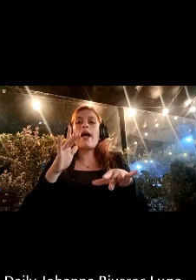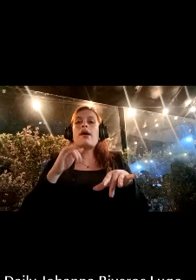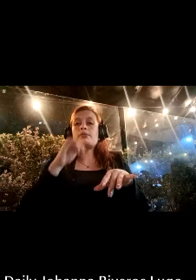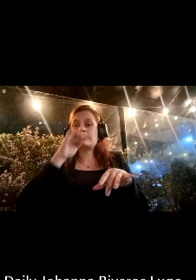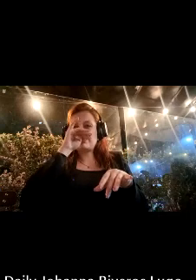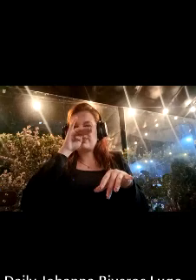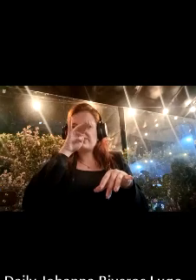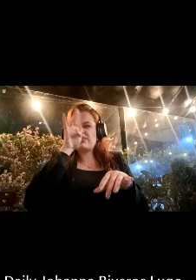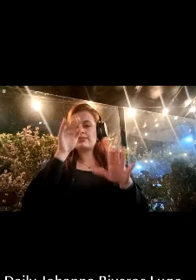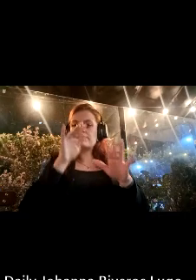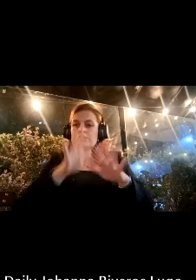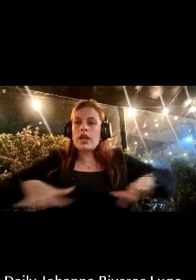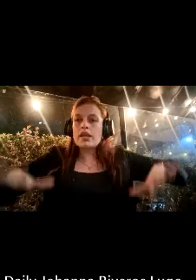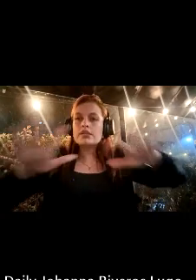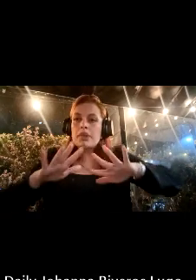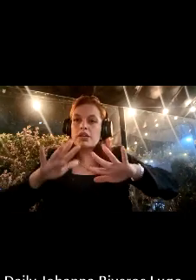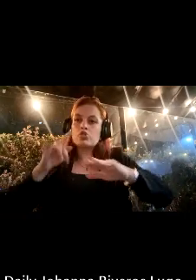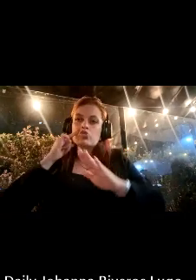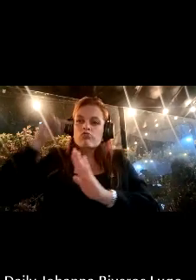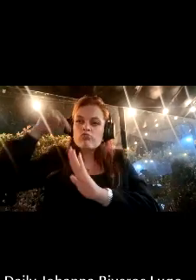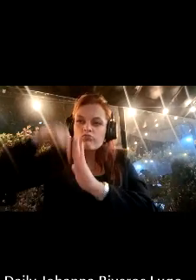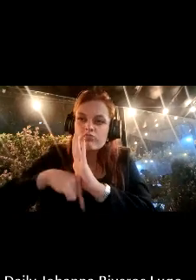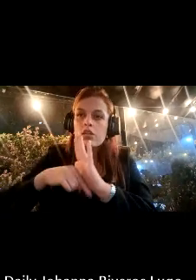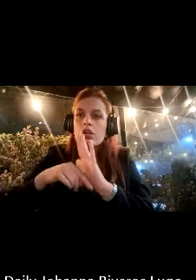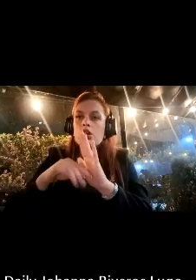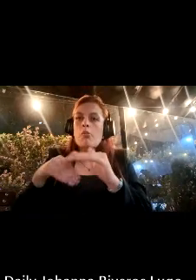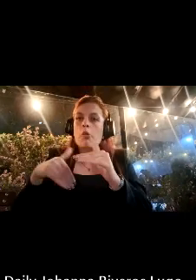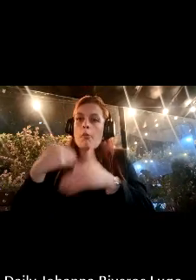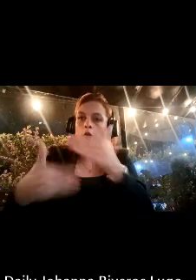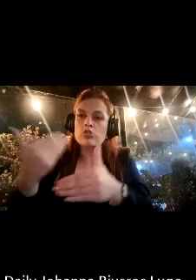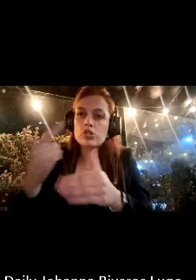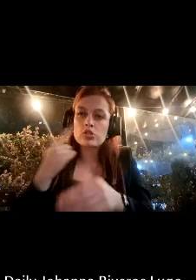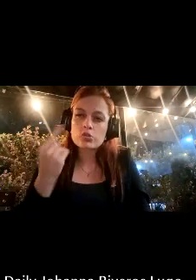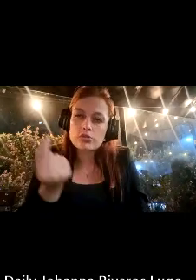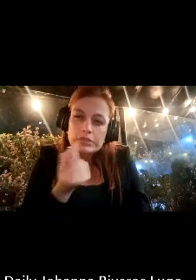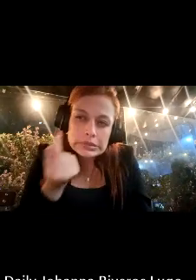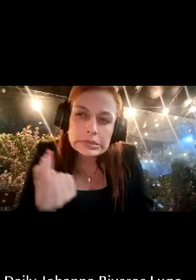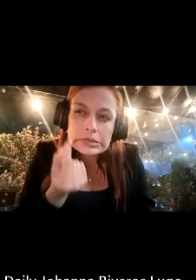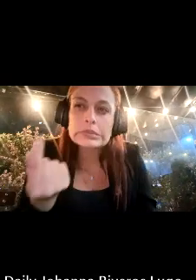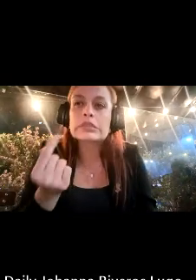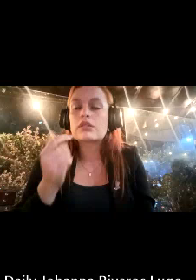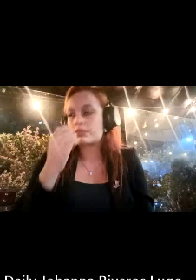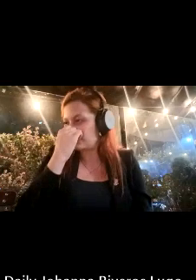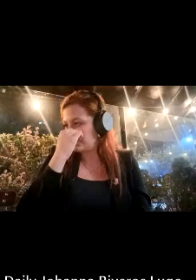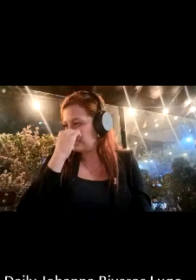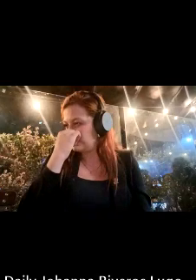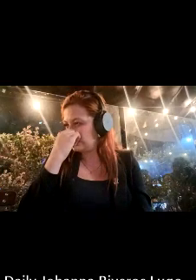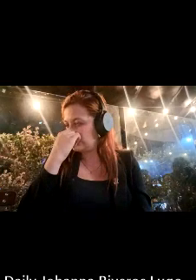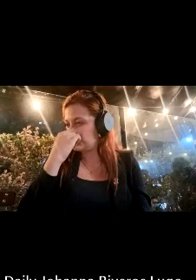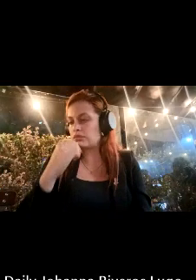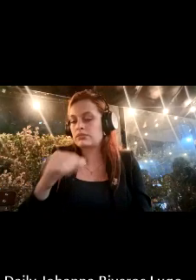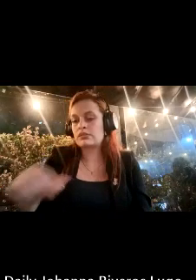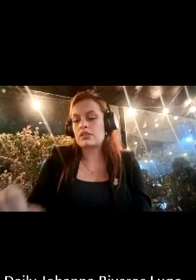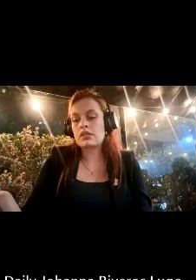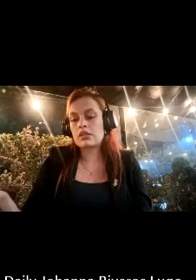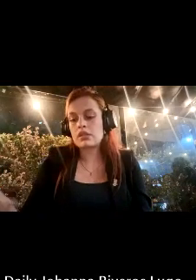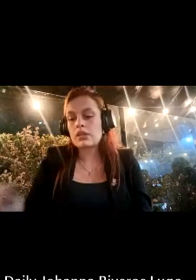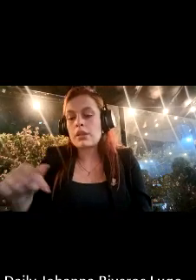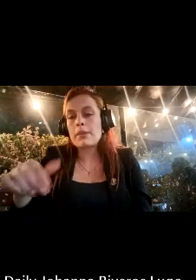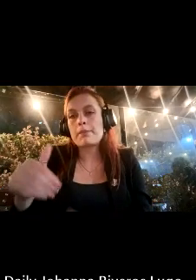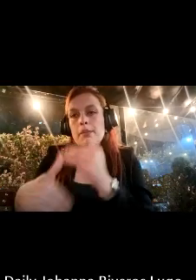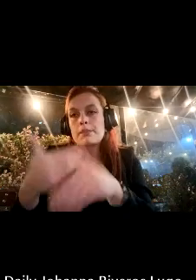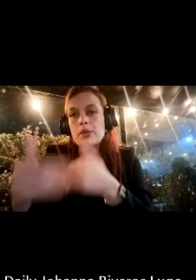para profundizar detalladamente en cada uno de ellos y más entendiendo el nivel de complejidad que tiene cada